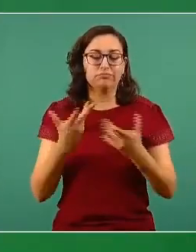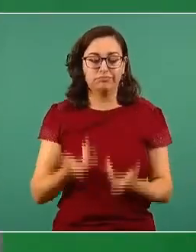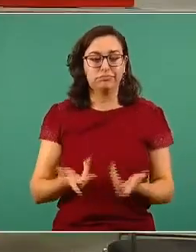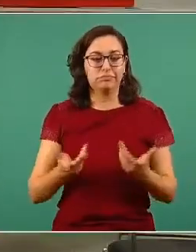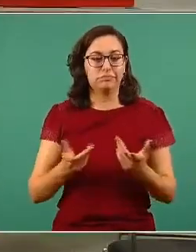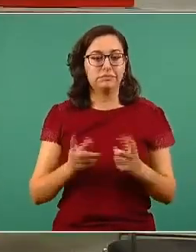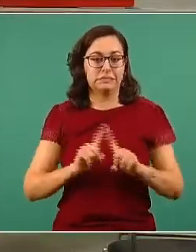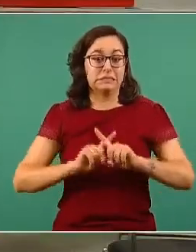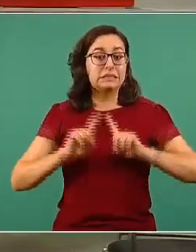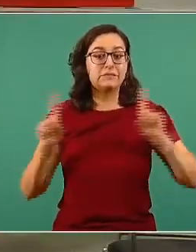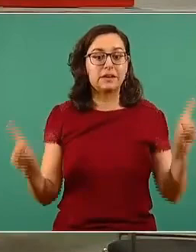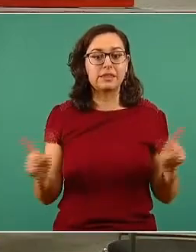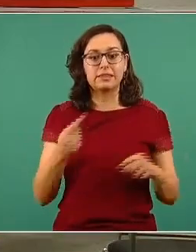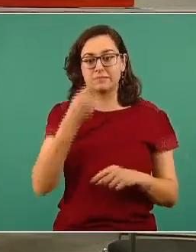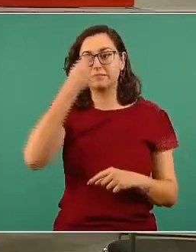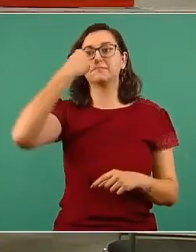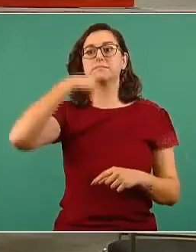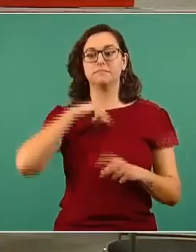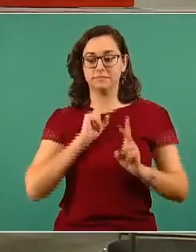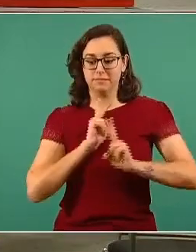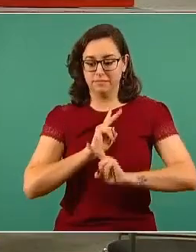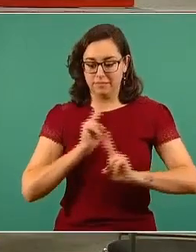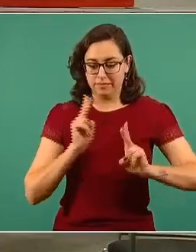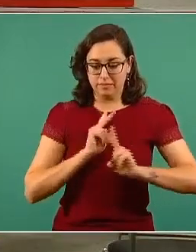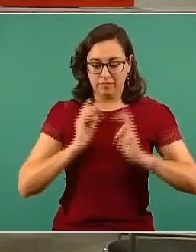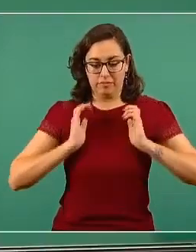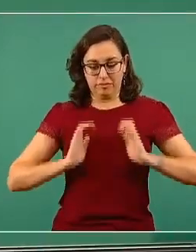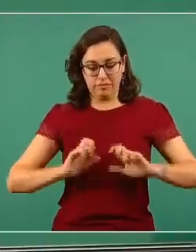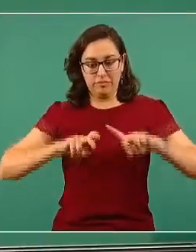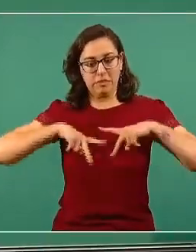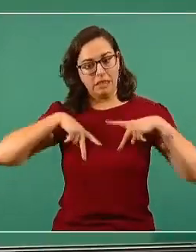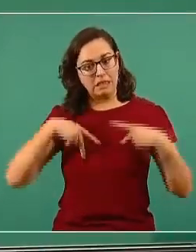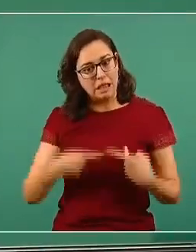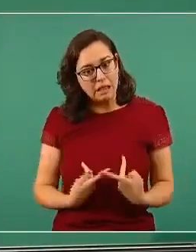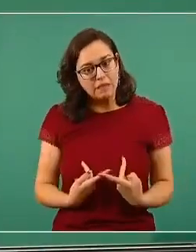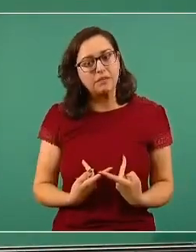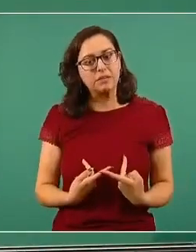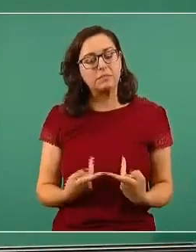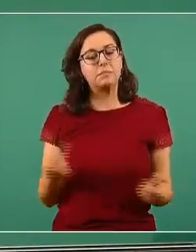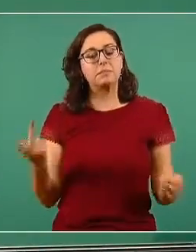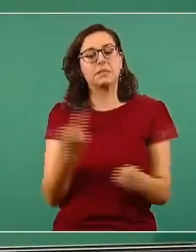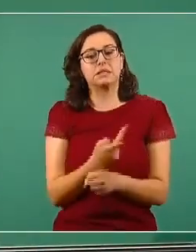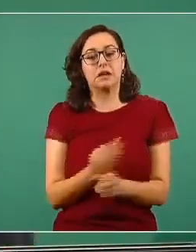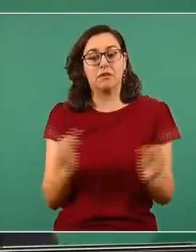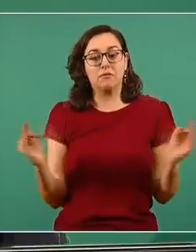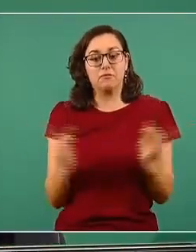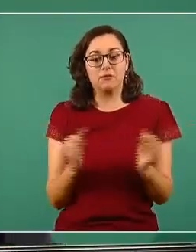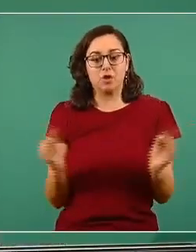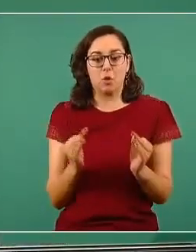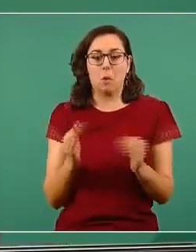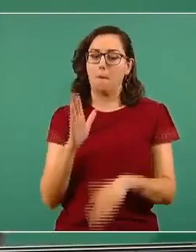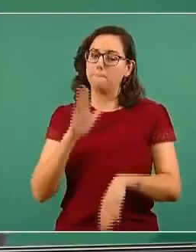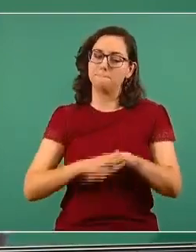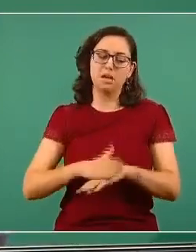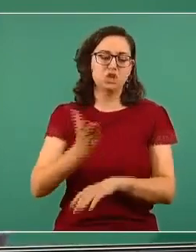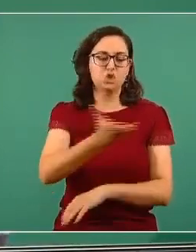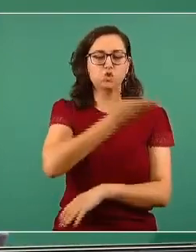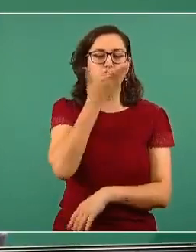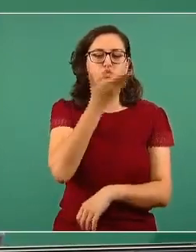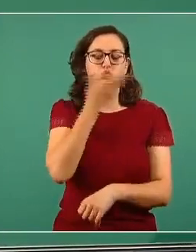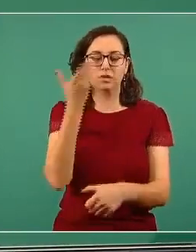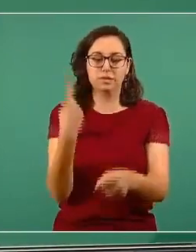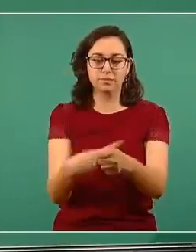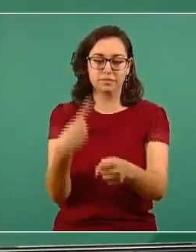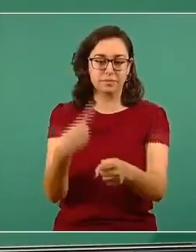del aparato respiratorio y del sistema inmune, que hacen que en temporadas de frío aumentan las infecciones